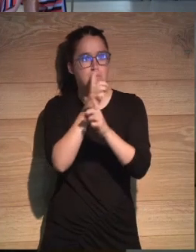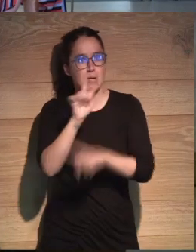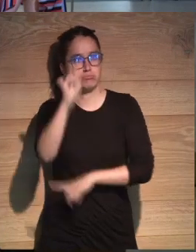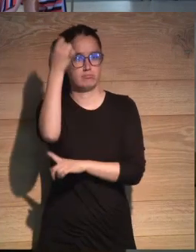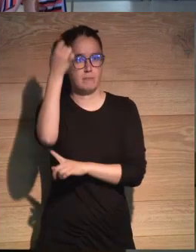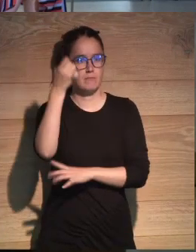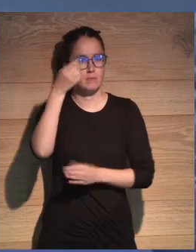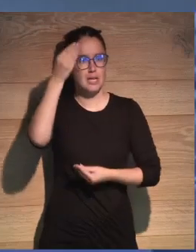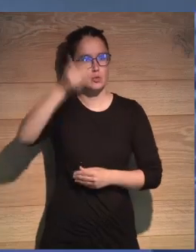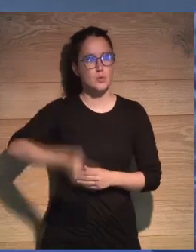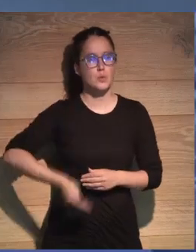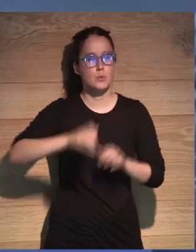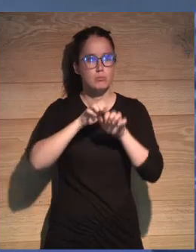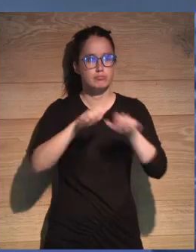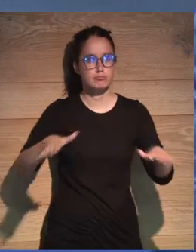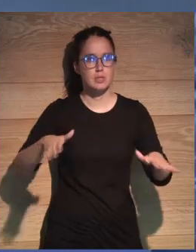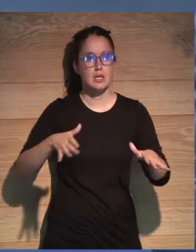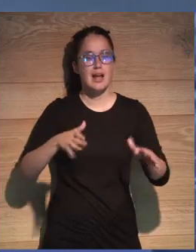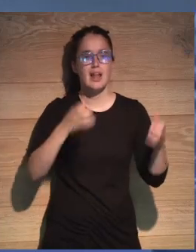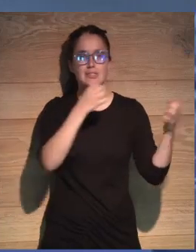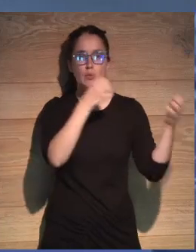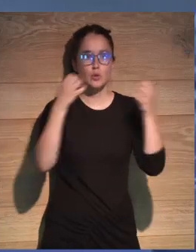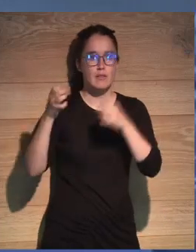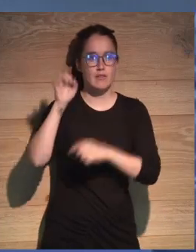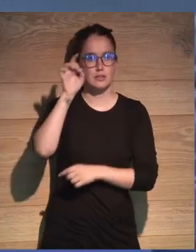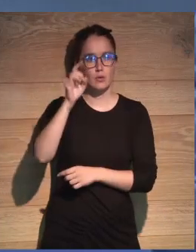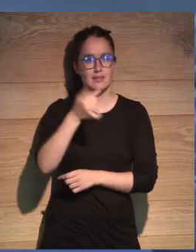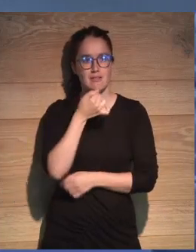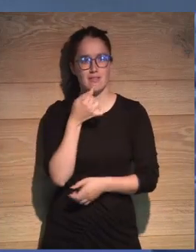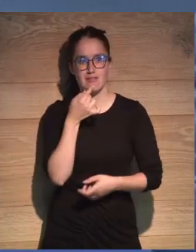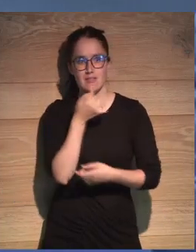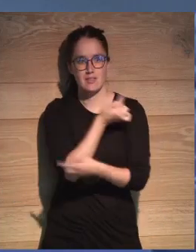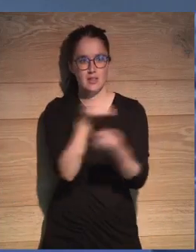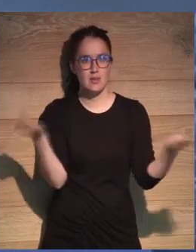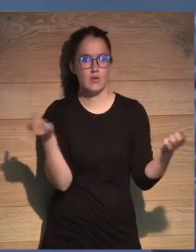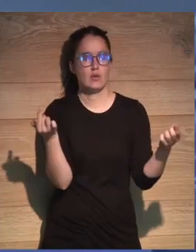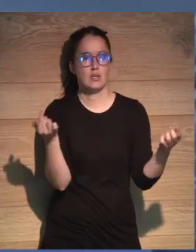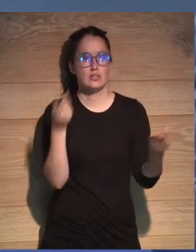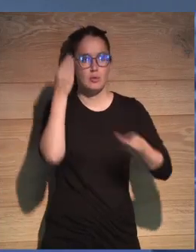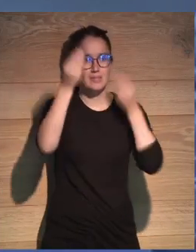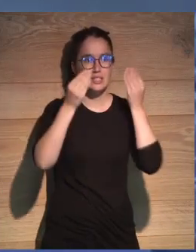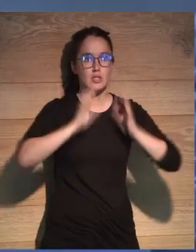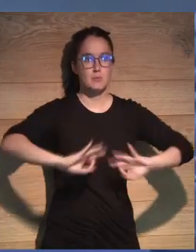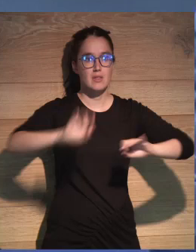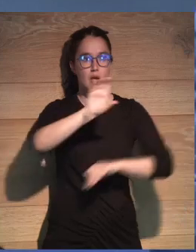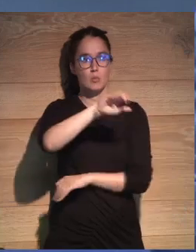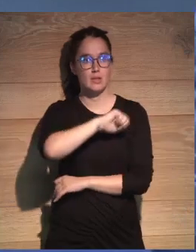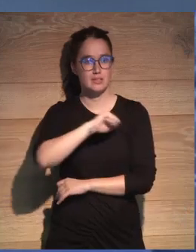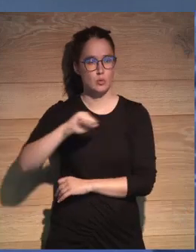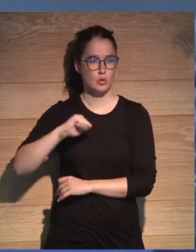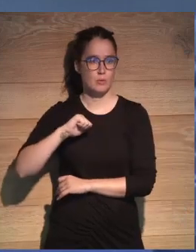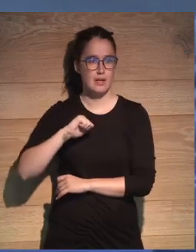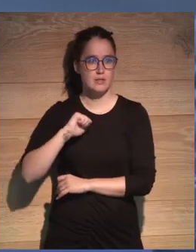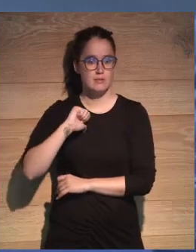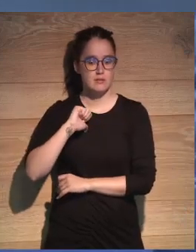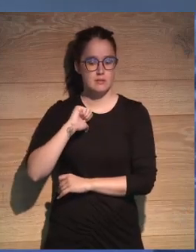Creo que es importante transmitir la noción a las autoridades educativas, y en este caso estoy pensando sobre todo en comunidades autónomas, de